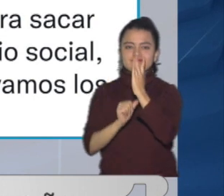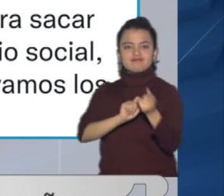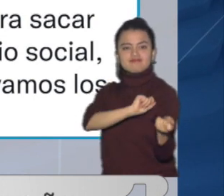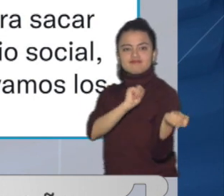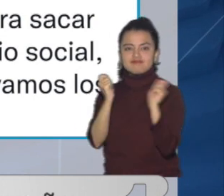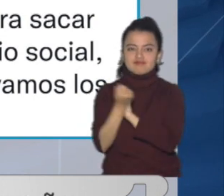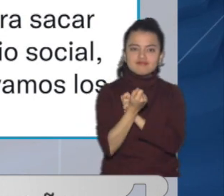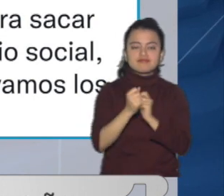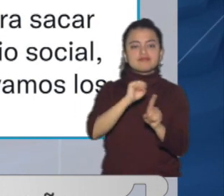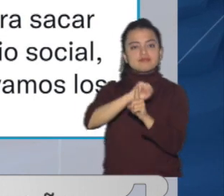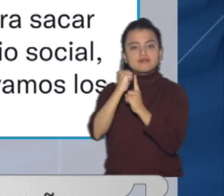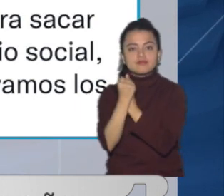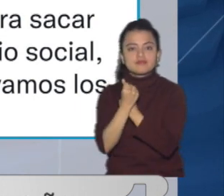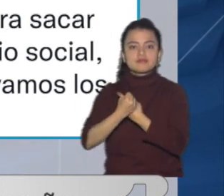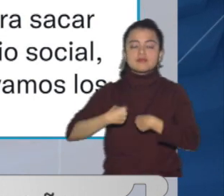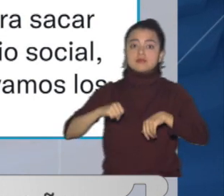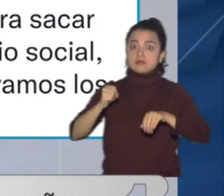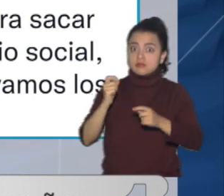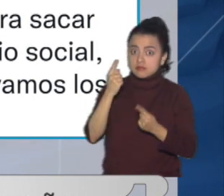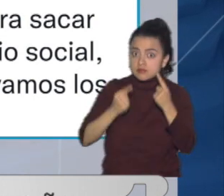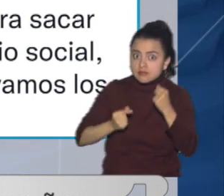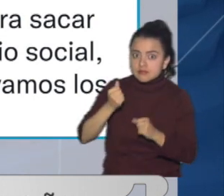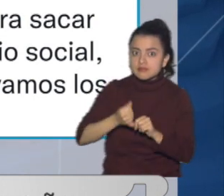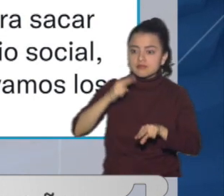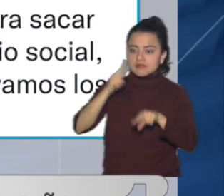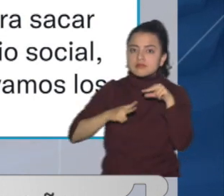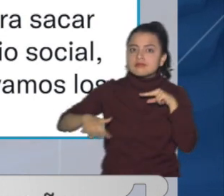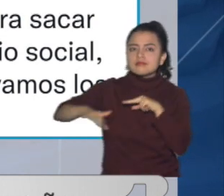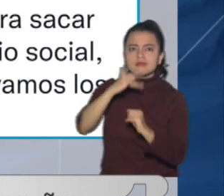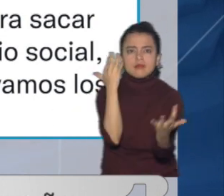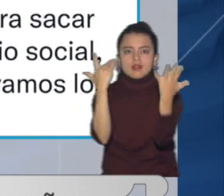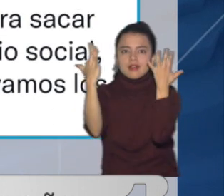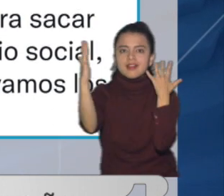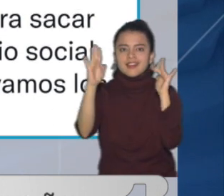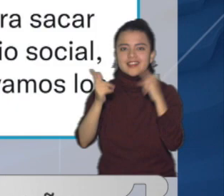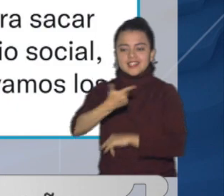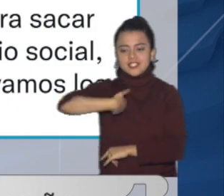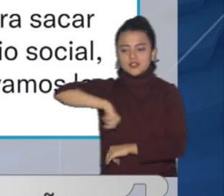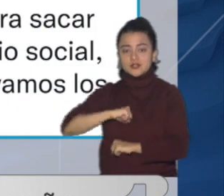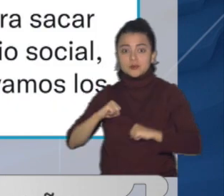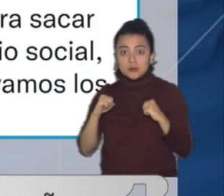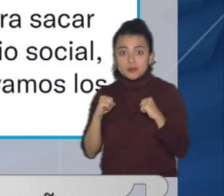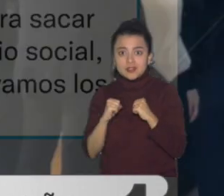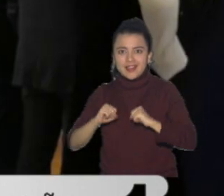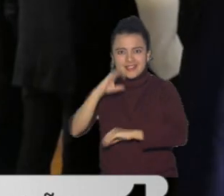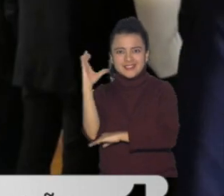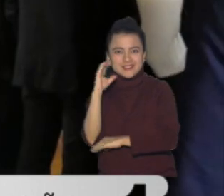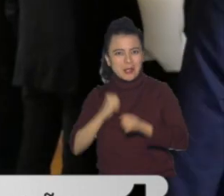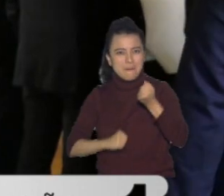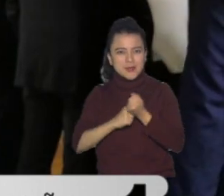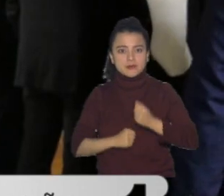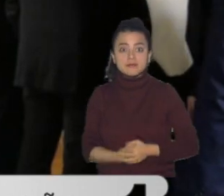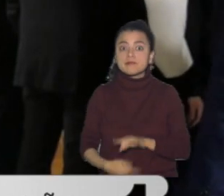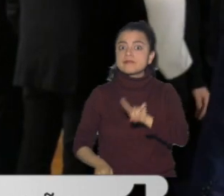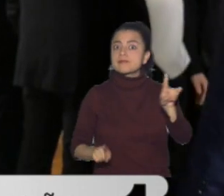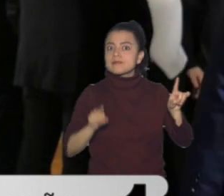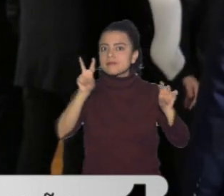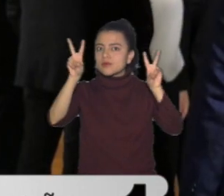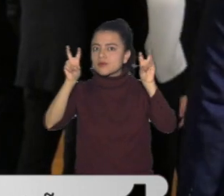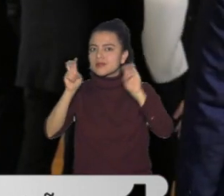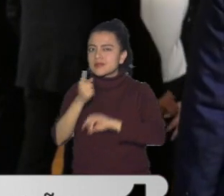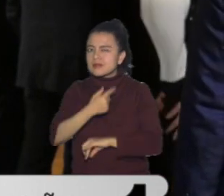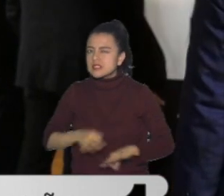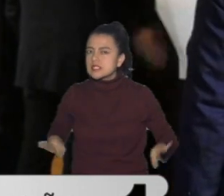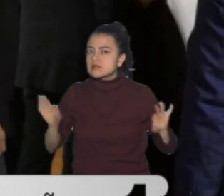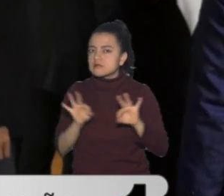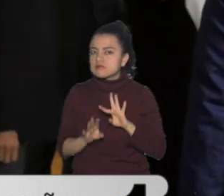social, económico y ambiental que apoyamos los bogotanos y colombianos. Un tema importante en esta transición